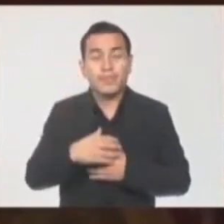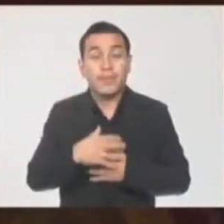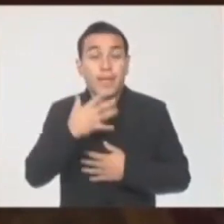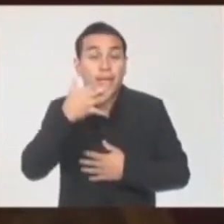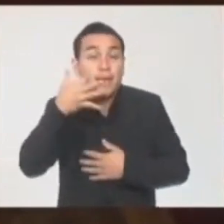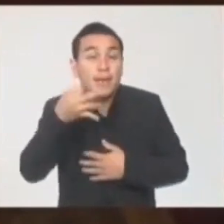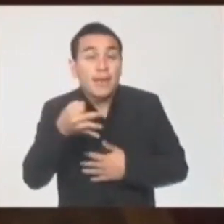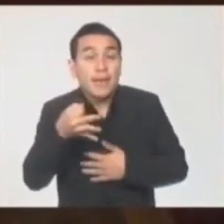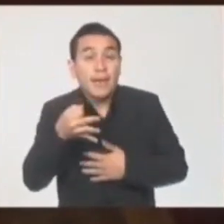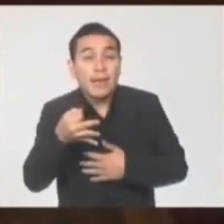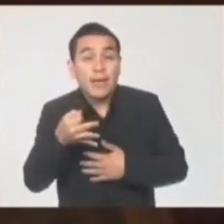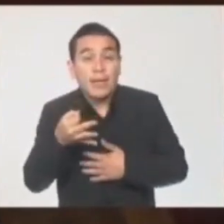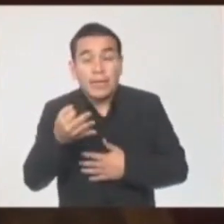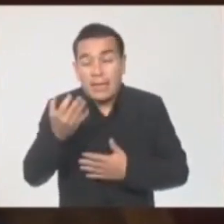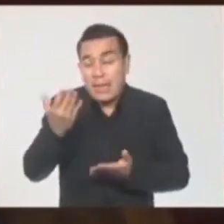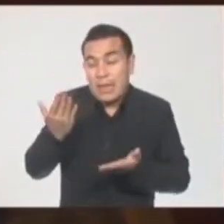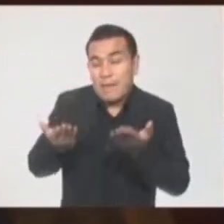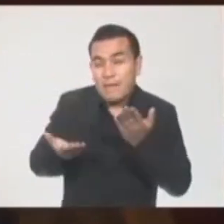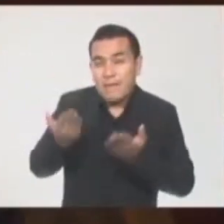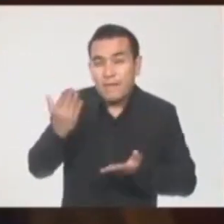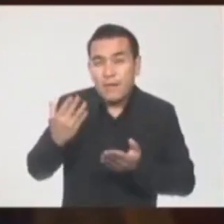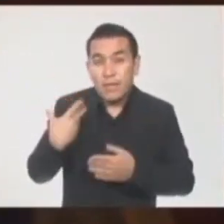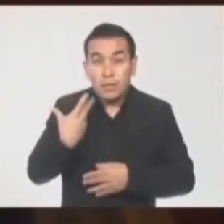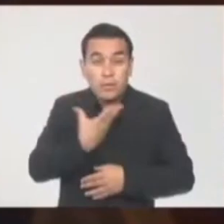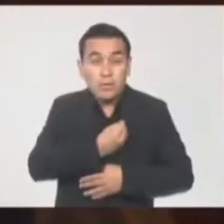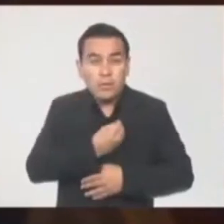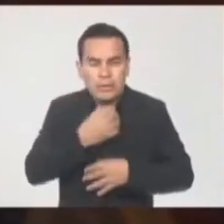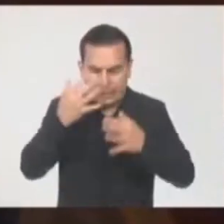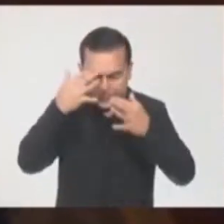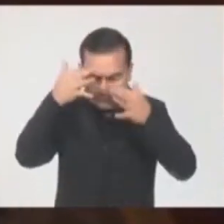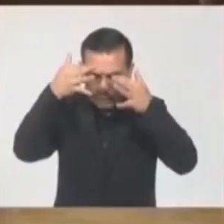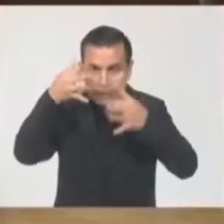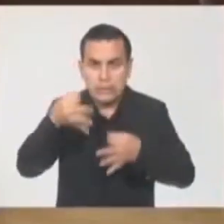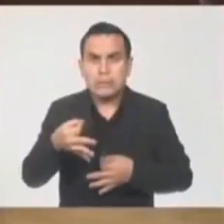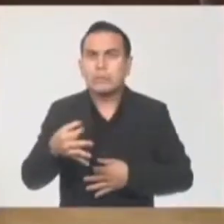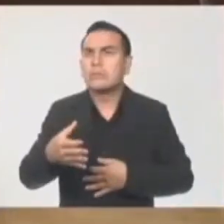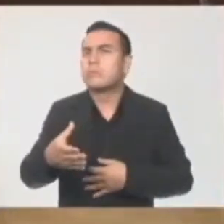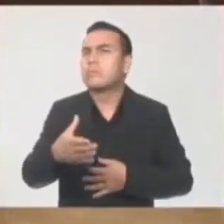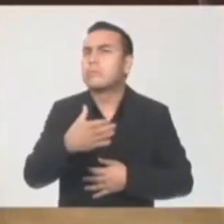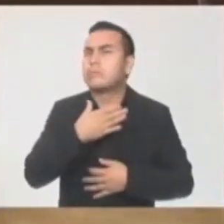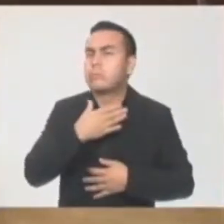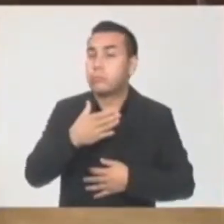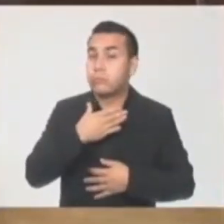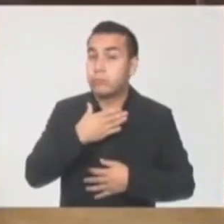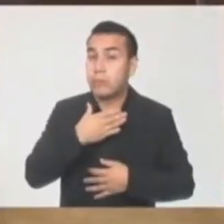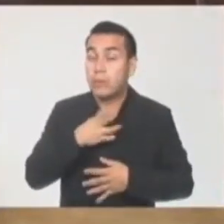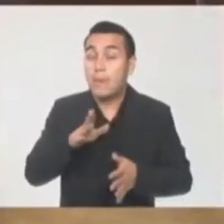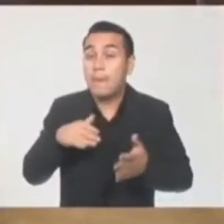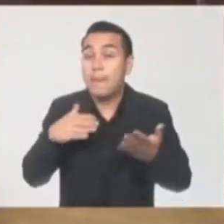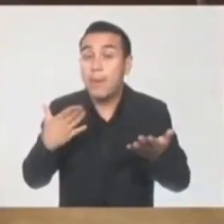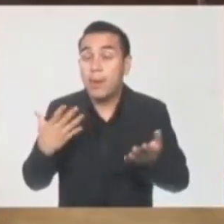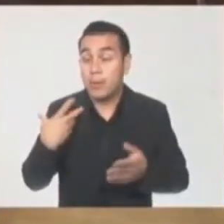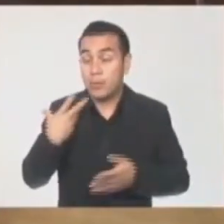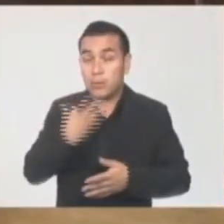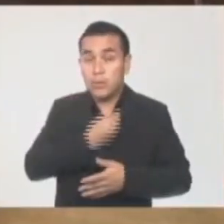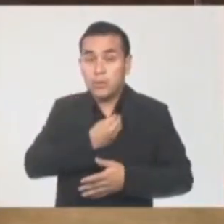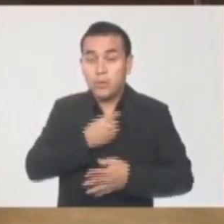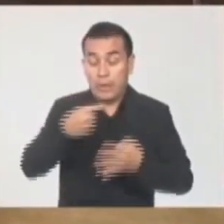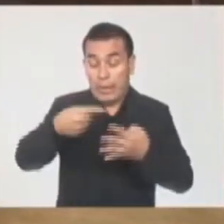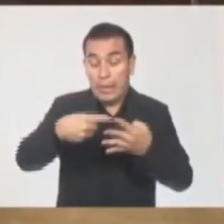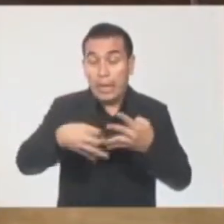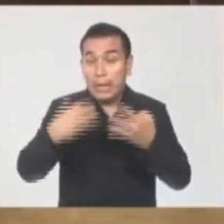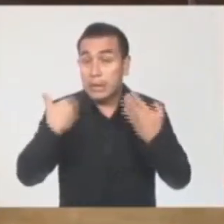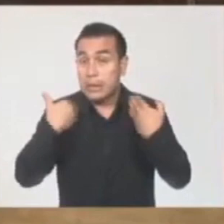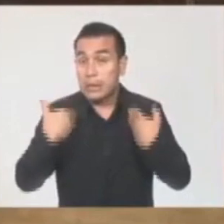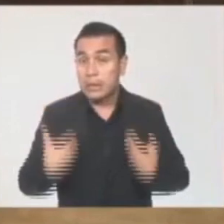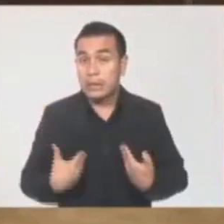Muchas veces nos ha tocado y nos tocará tomar decisiones con las que no todos van a estar de acuerdo. Pero ese es nuestro derecho,